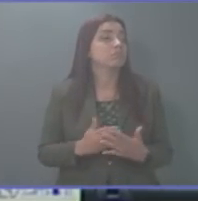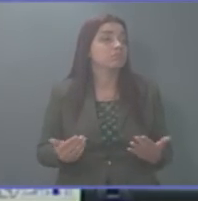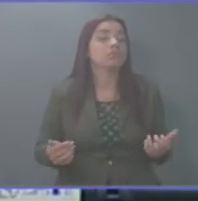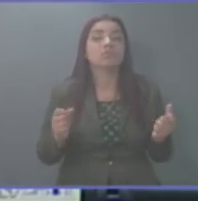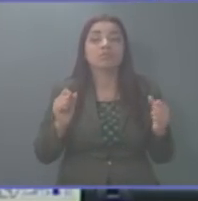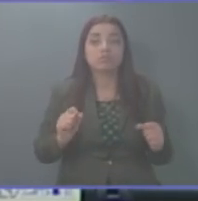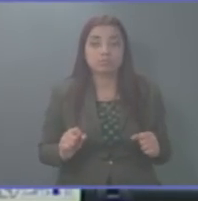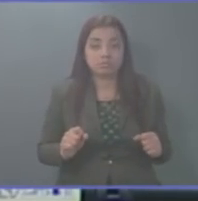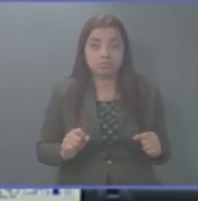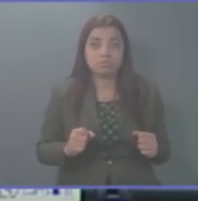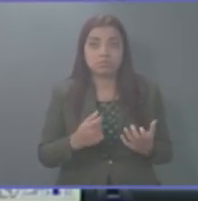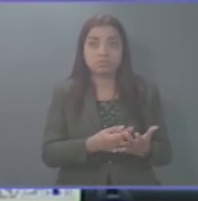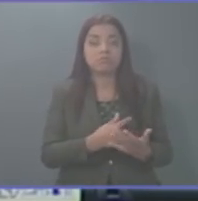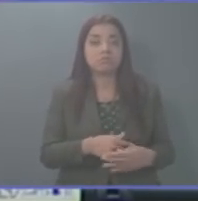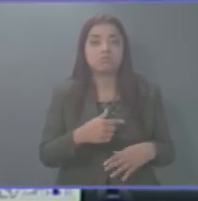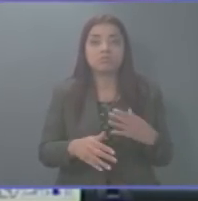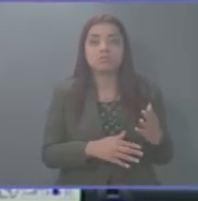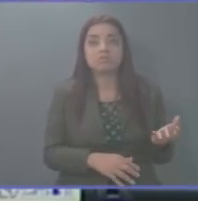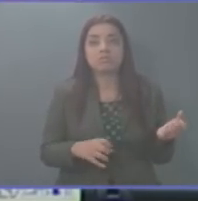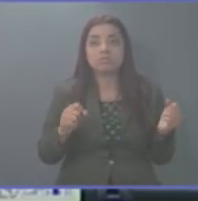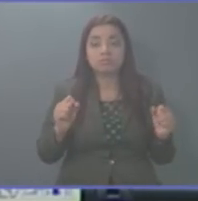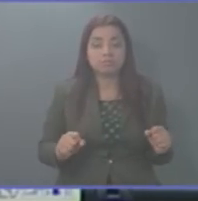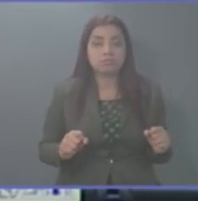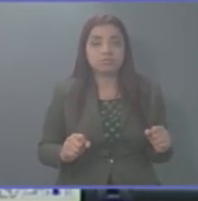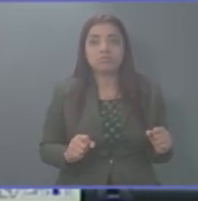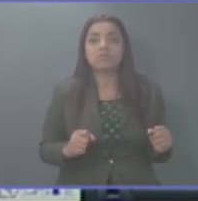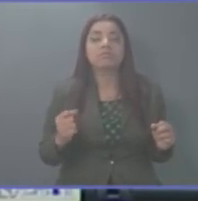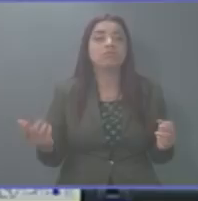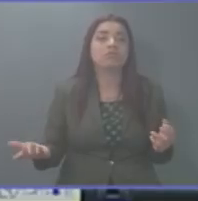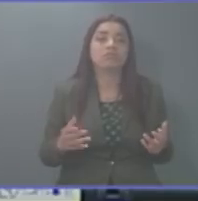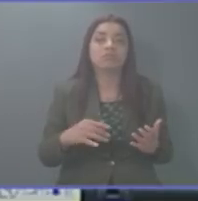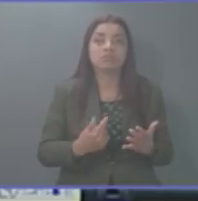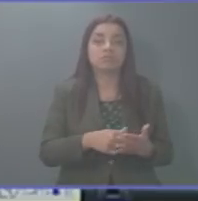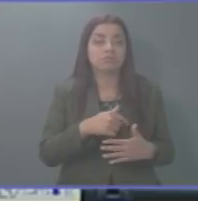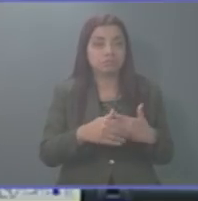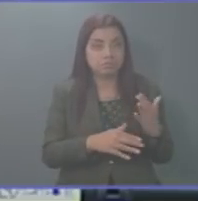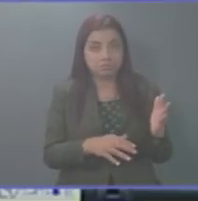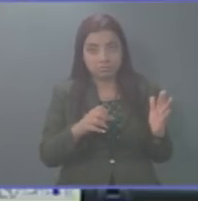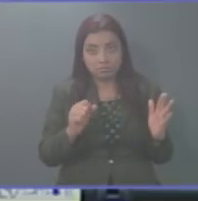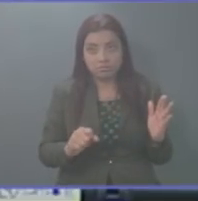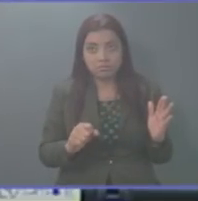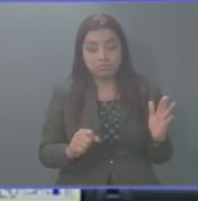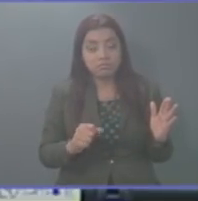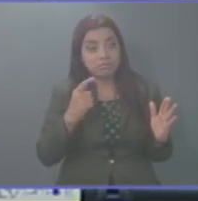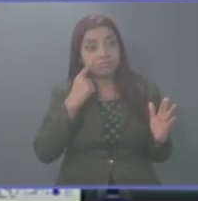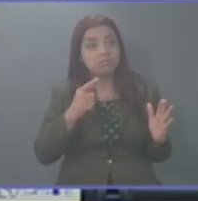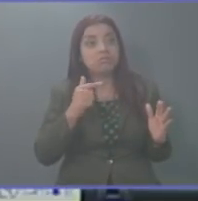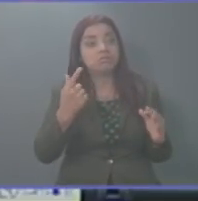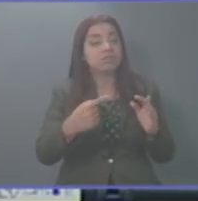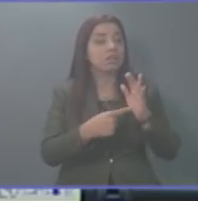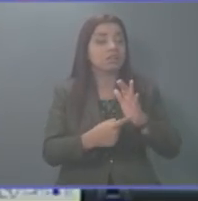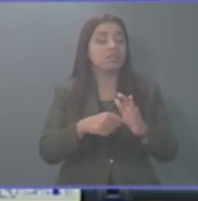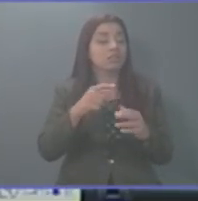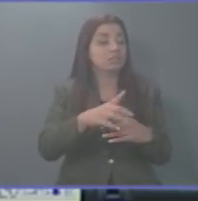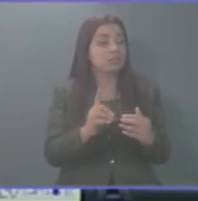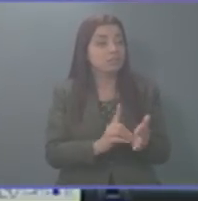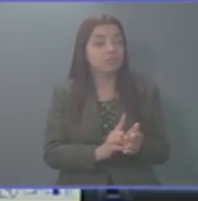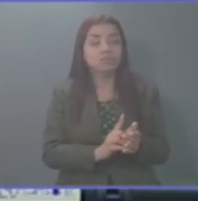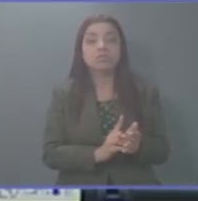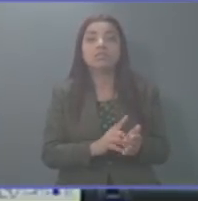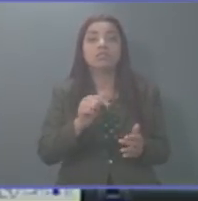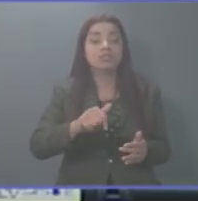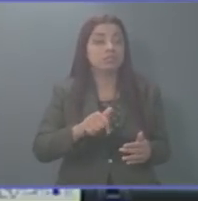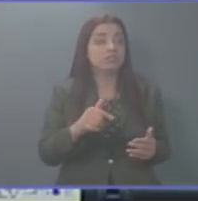crear una circunscripción para que aquellos salvadoreños que viven fuera de nuestra patria puedan postularse como candidatos a diputados desde